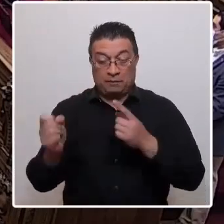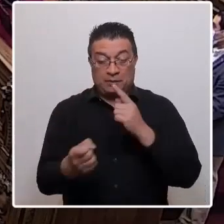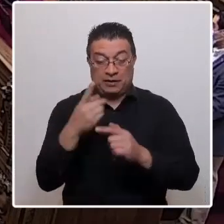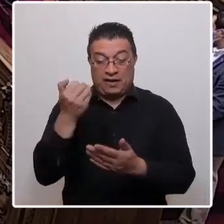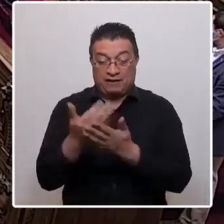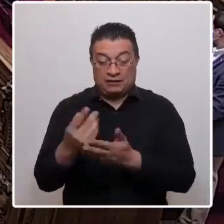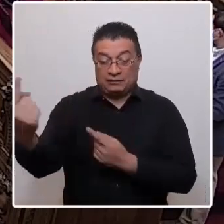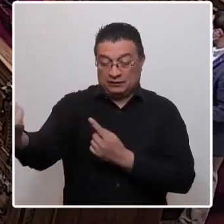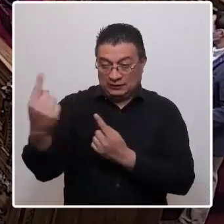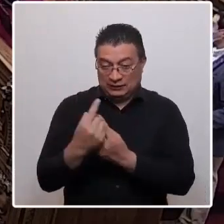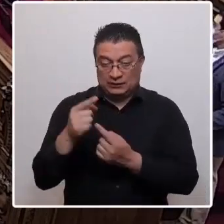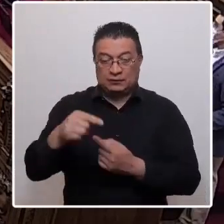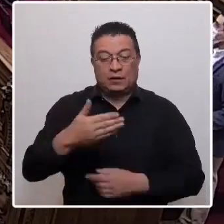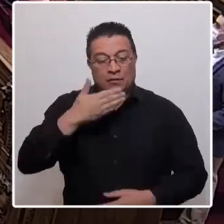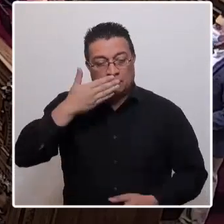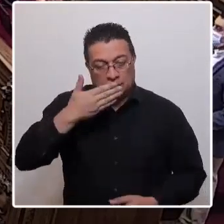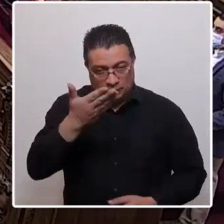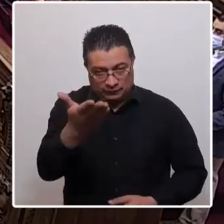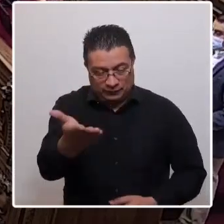palabra.